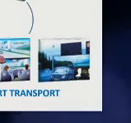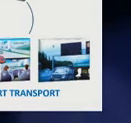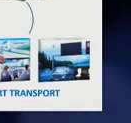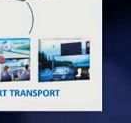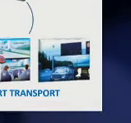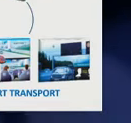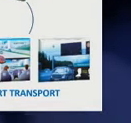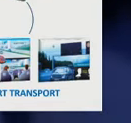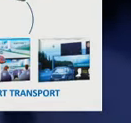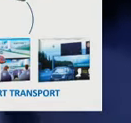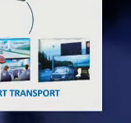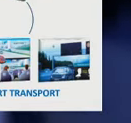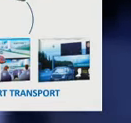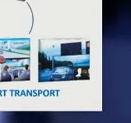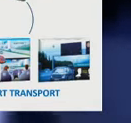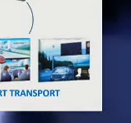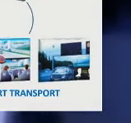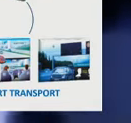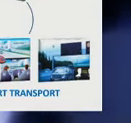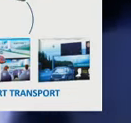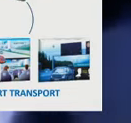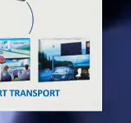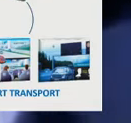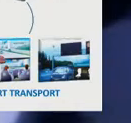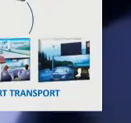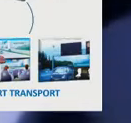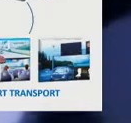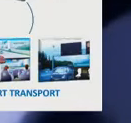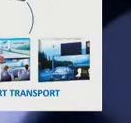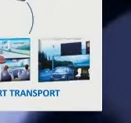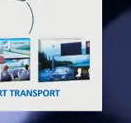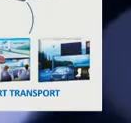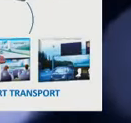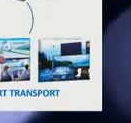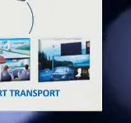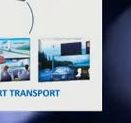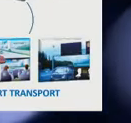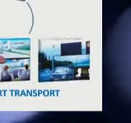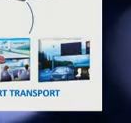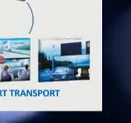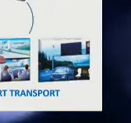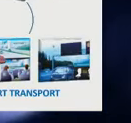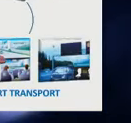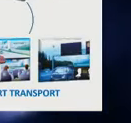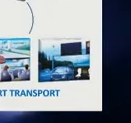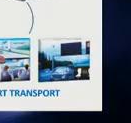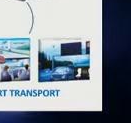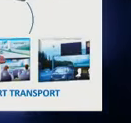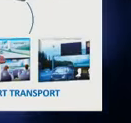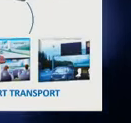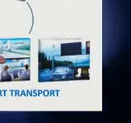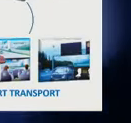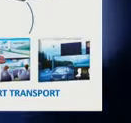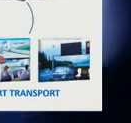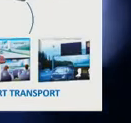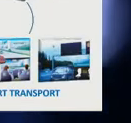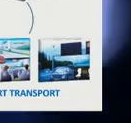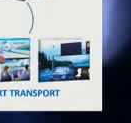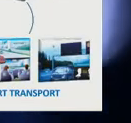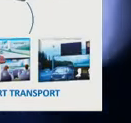toda la parte de alimentación en el sector salud no se diga en el sector